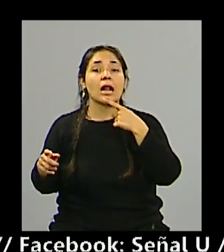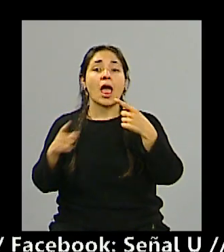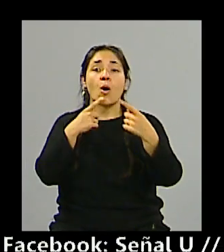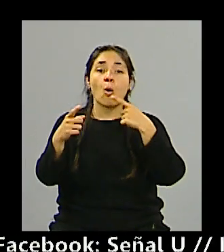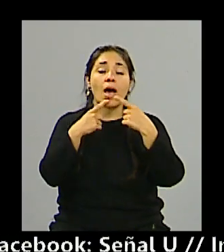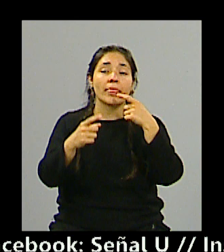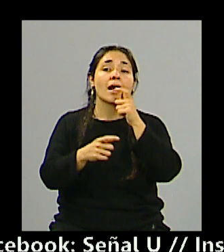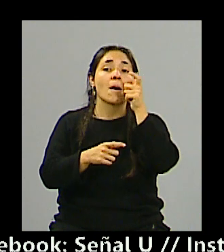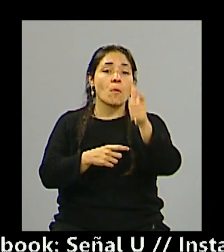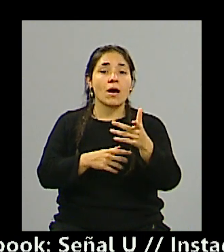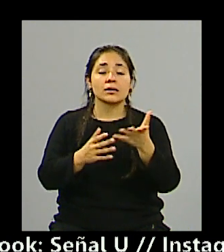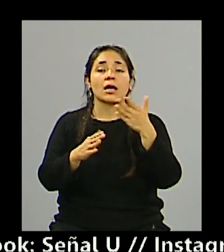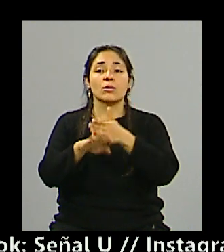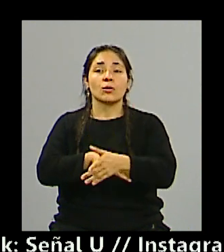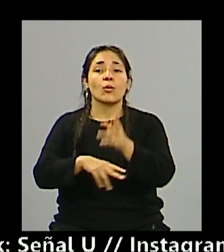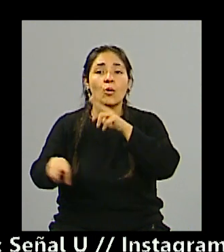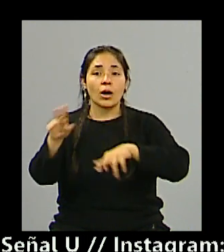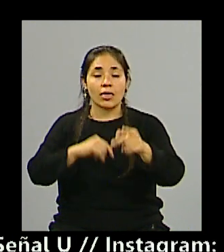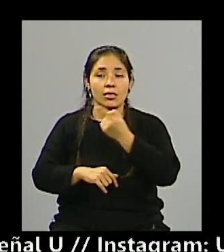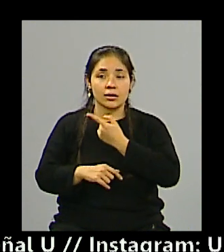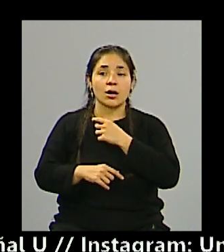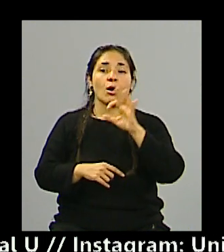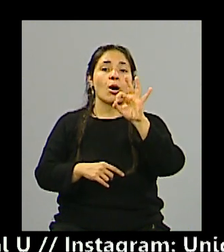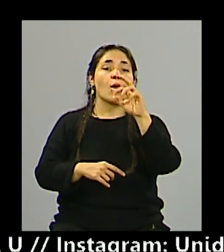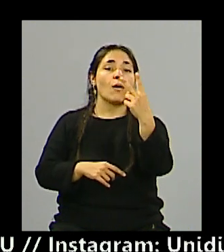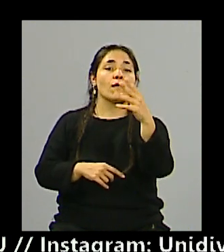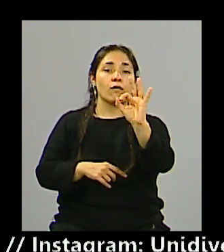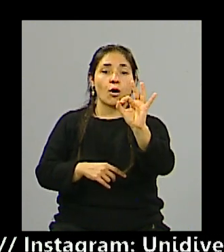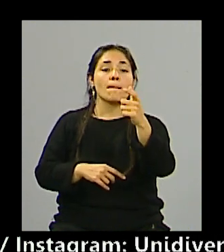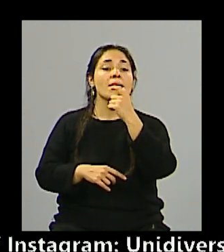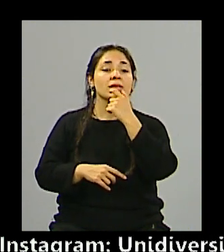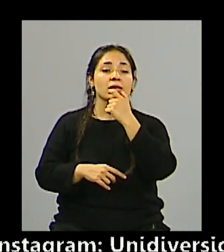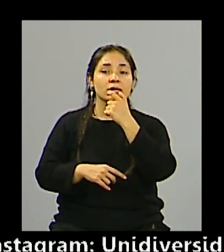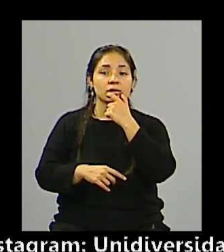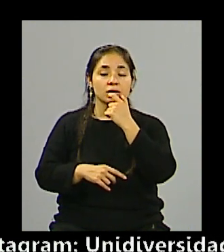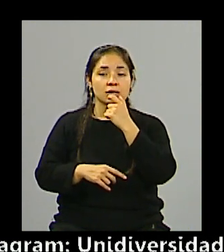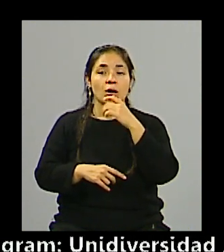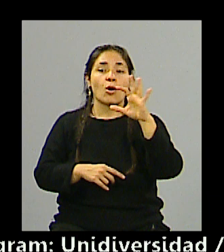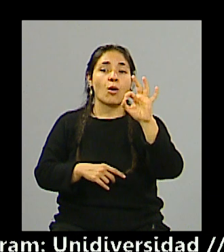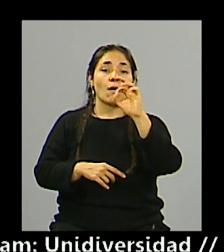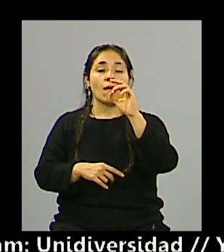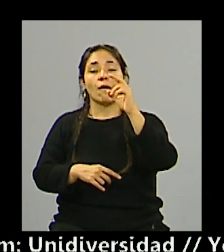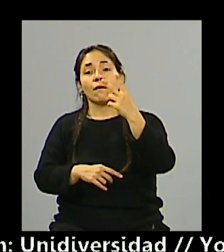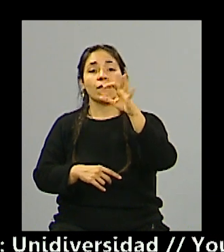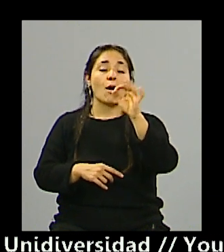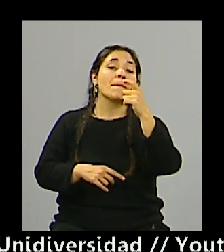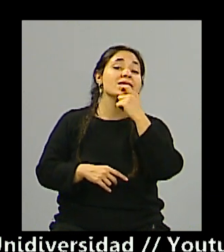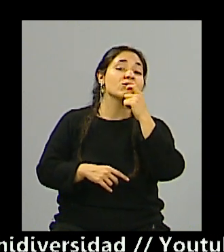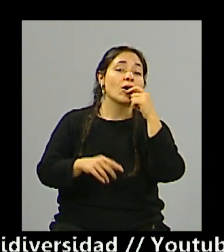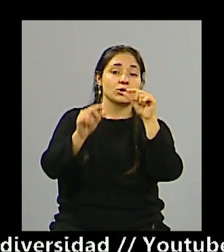formulario? En Instagram es Ovo Mendoza, es Ovo, B corta O,